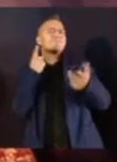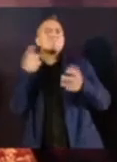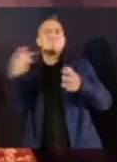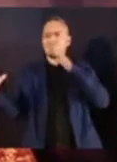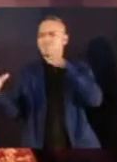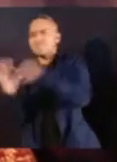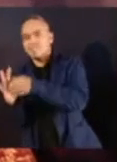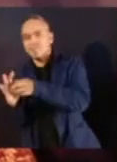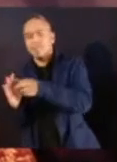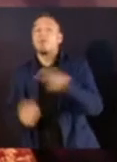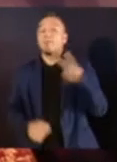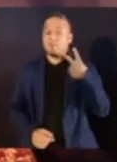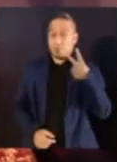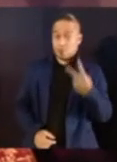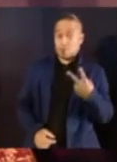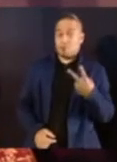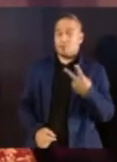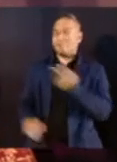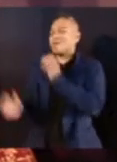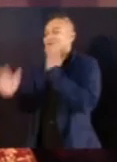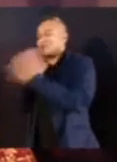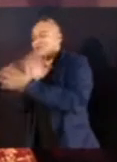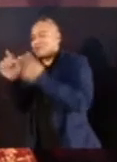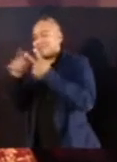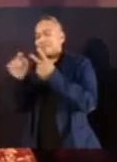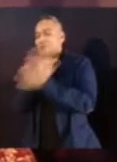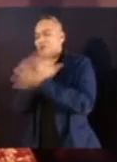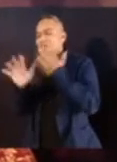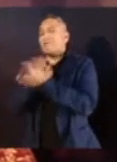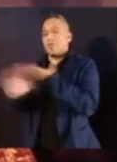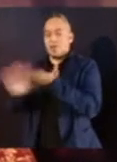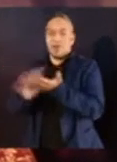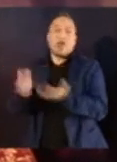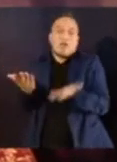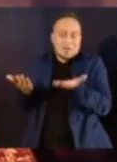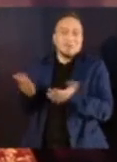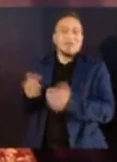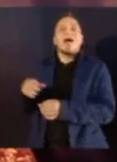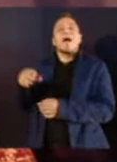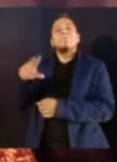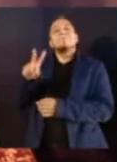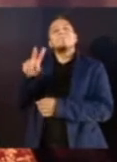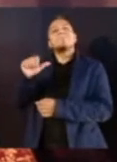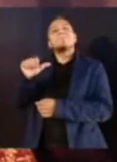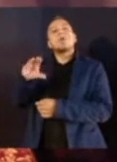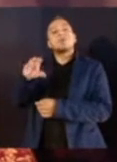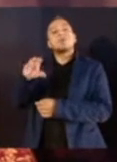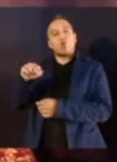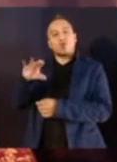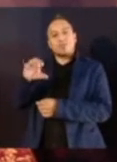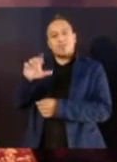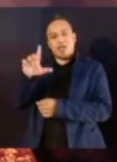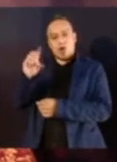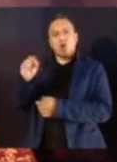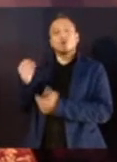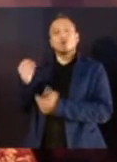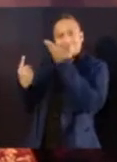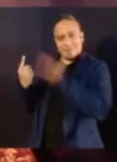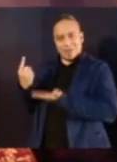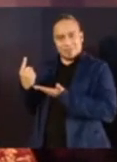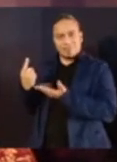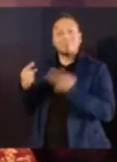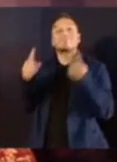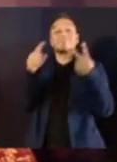social. Evidentemente, creo que José Vasconcelos pertenecía al grupo de aquellos que creen que un intelectual